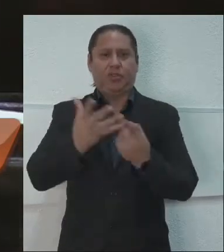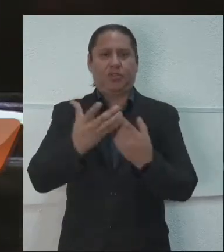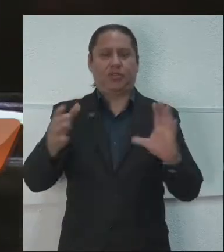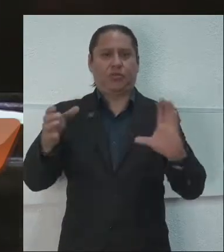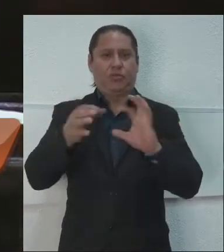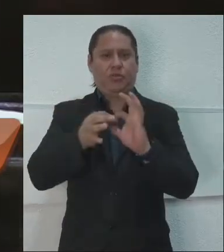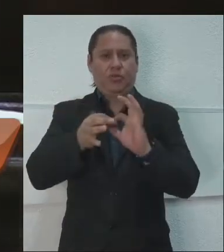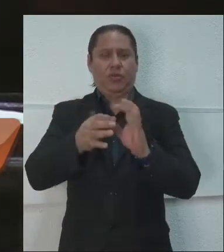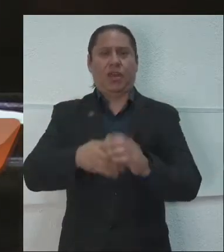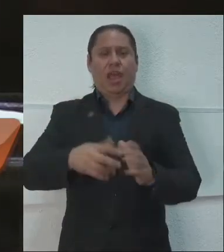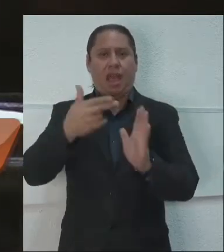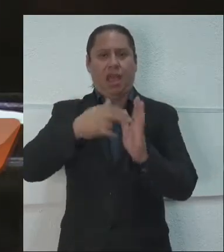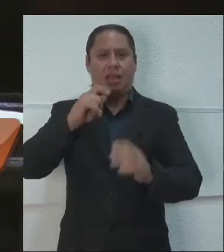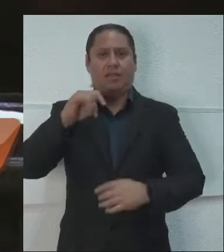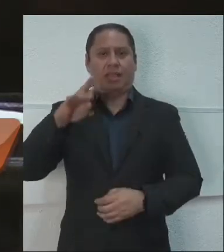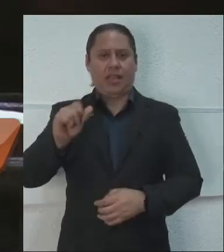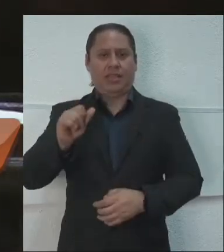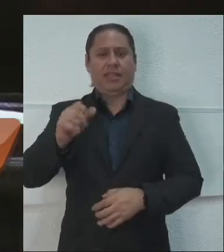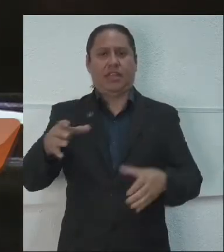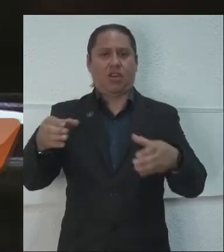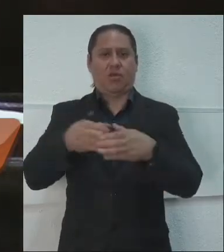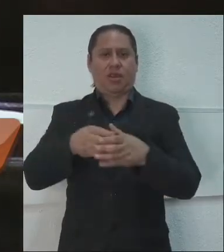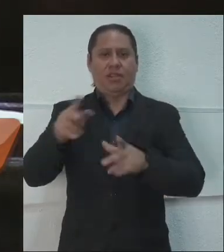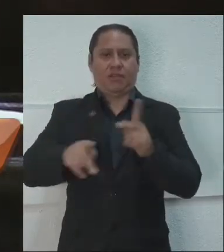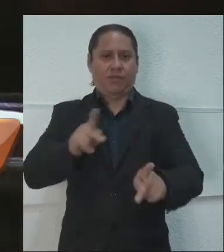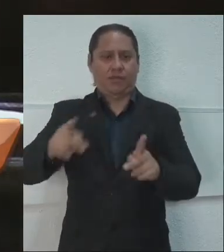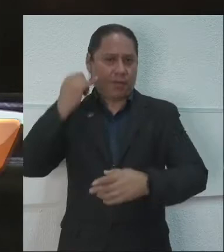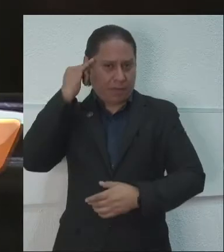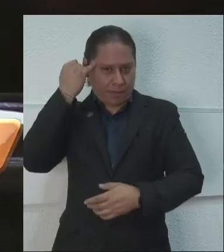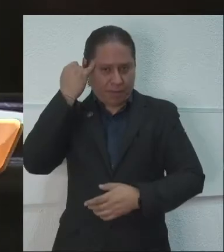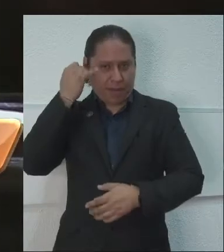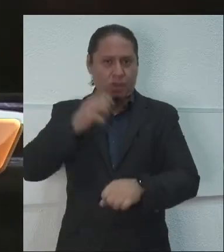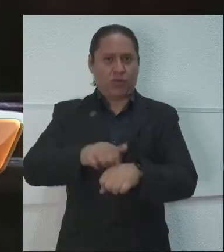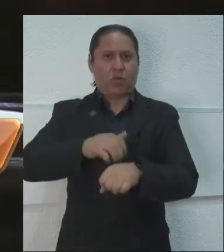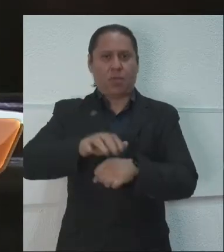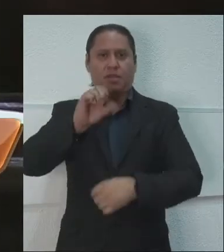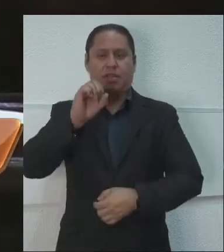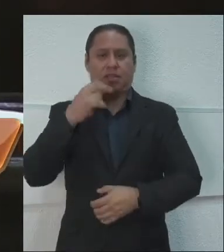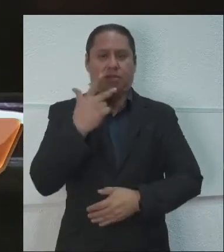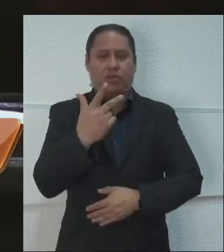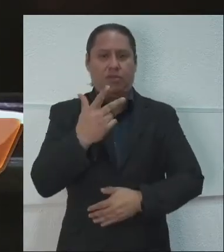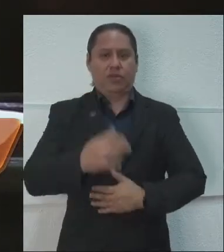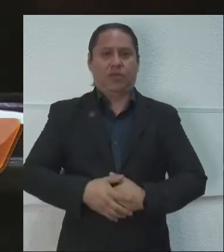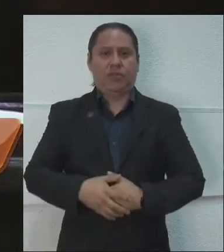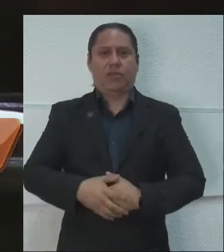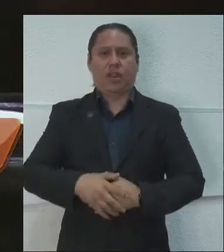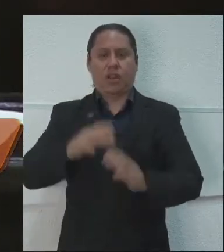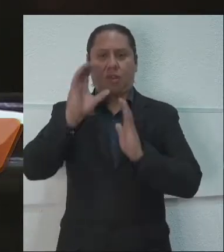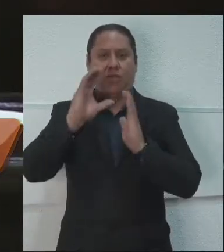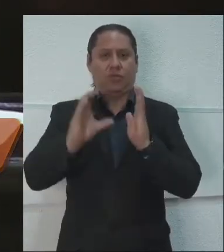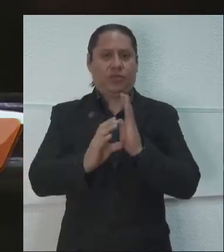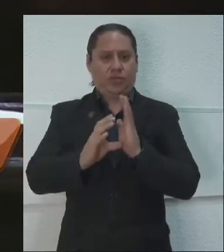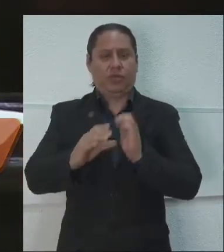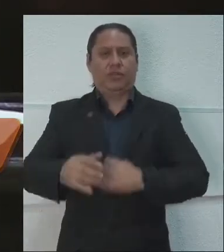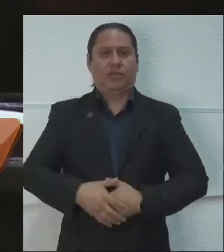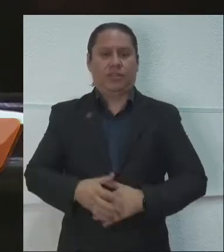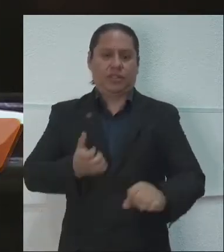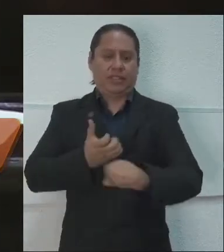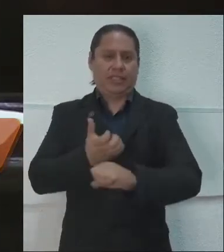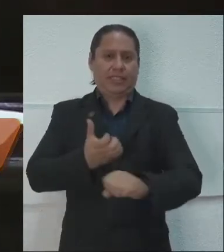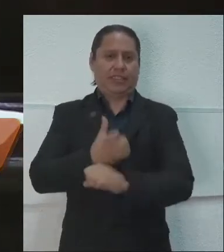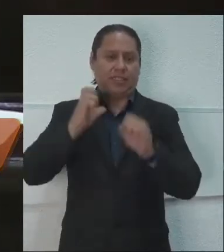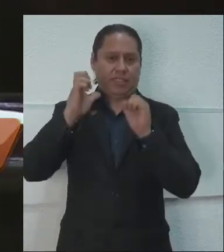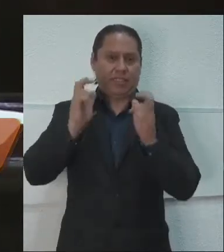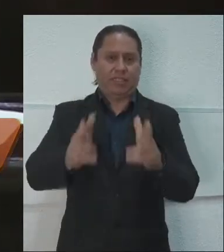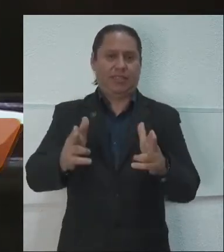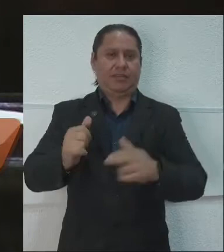Comisiones Unidas de Hacienda y de Pueblos y Comunidades Indígenas de la 68ª Legislatura Constitucional del Estado